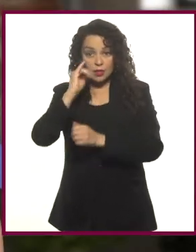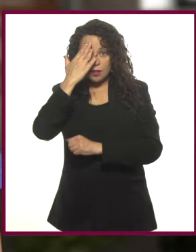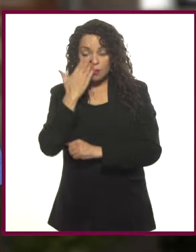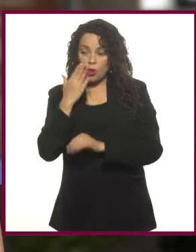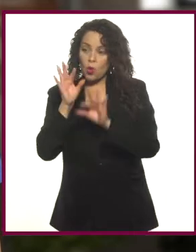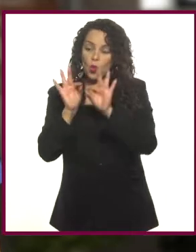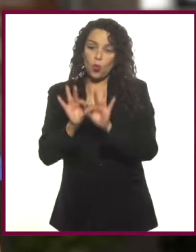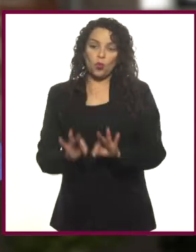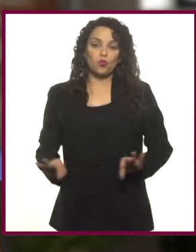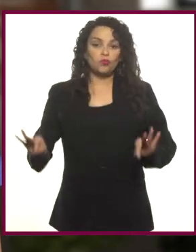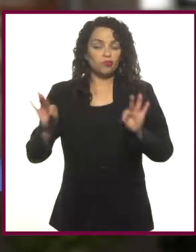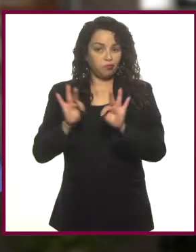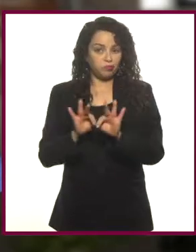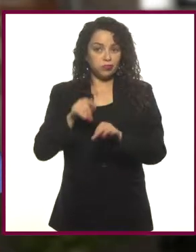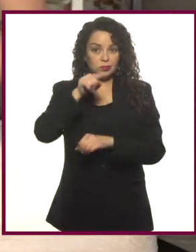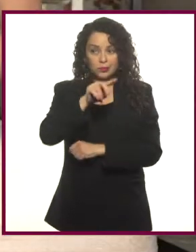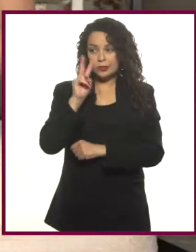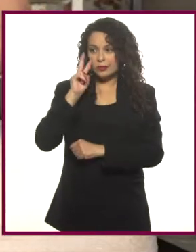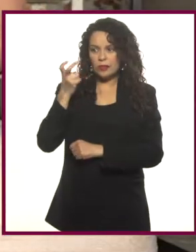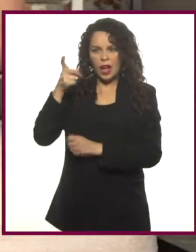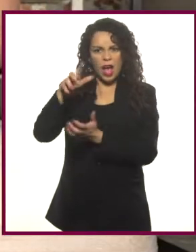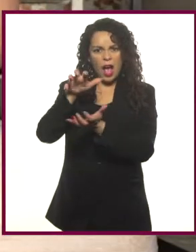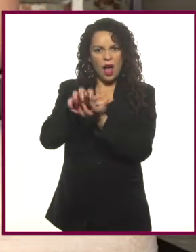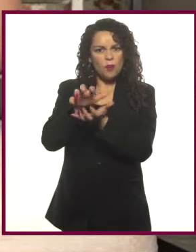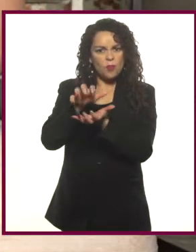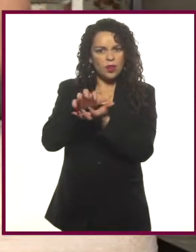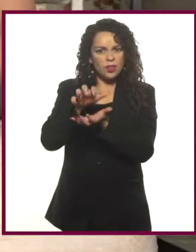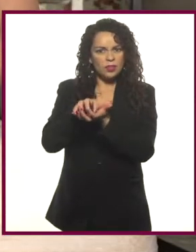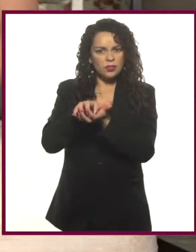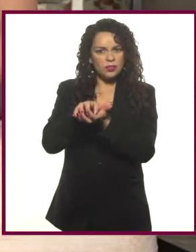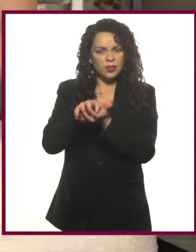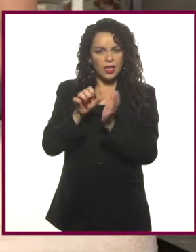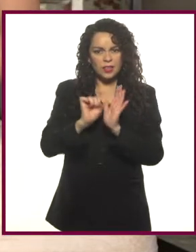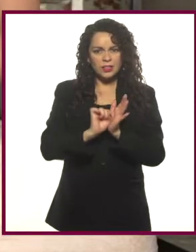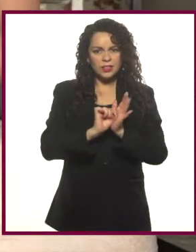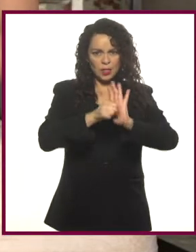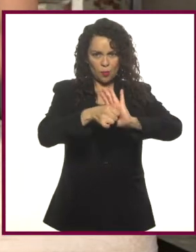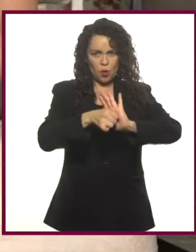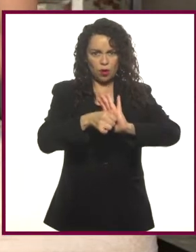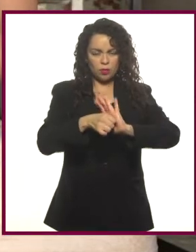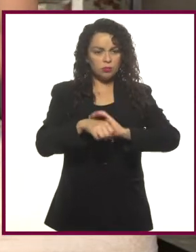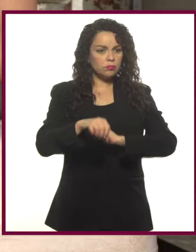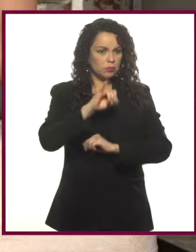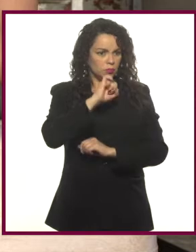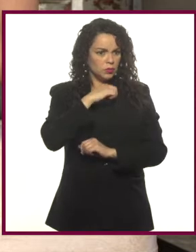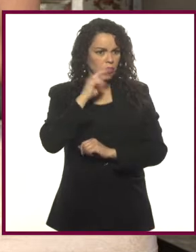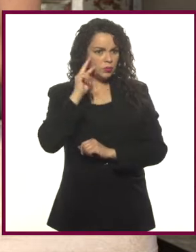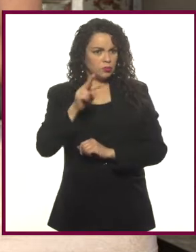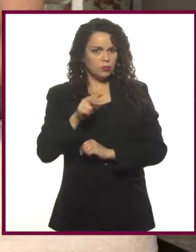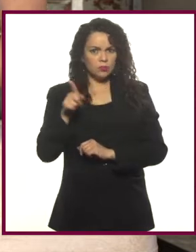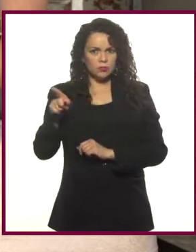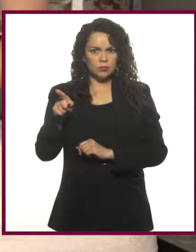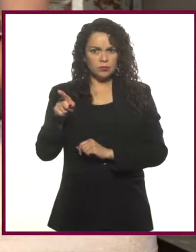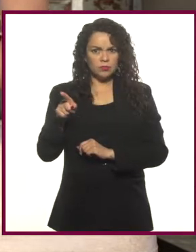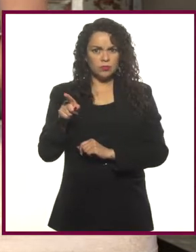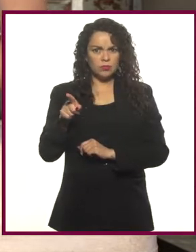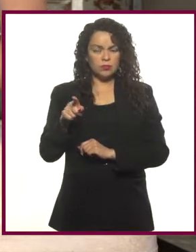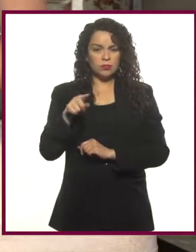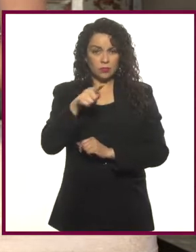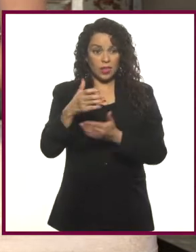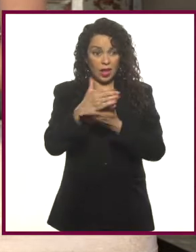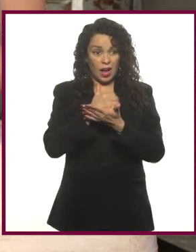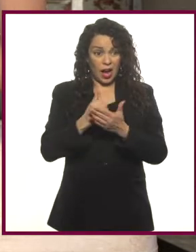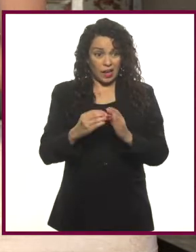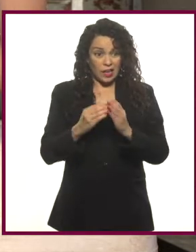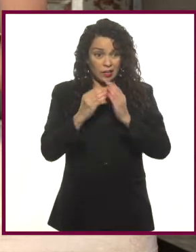gráfica, juega un papel muy importante. ¿Observas esa hamburguesa en el símbolo? Sí, sí la veo. No se ve una hamburguesa